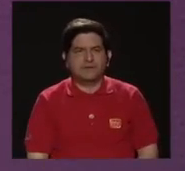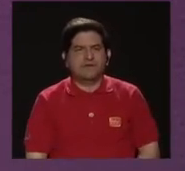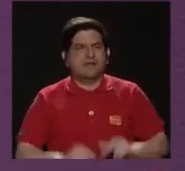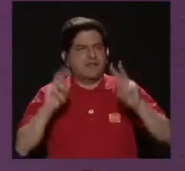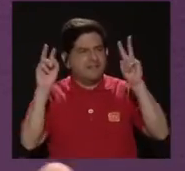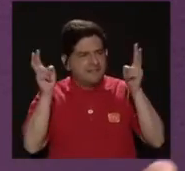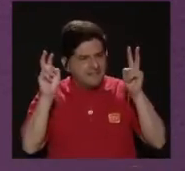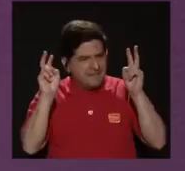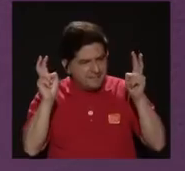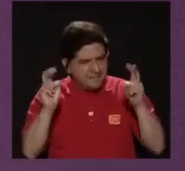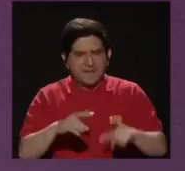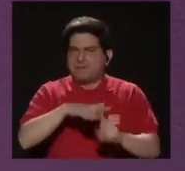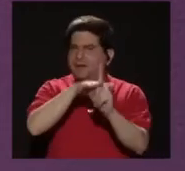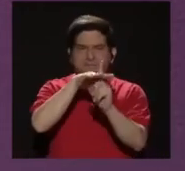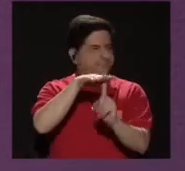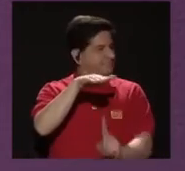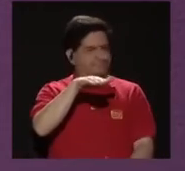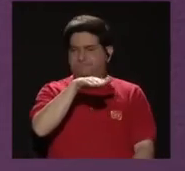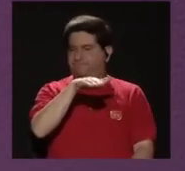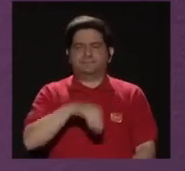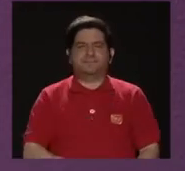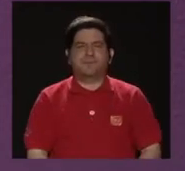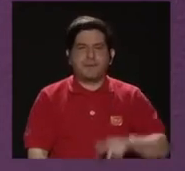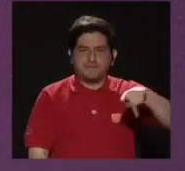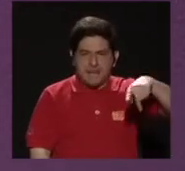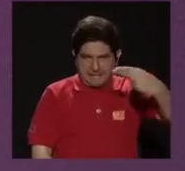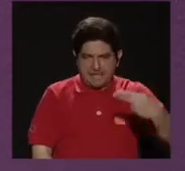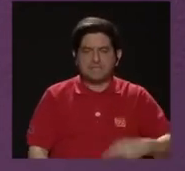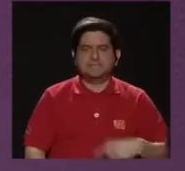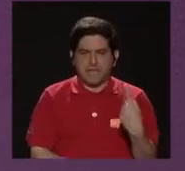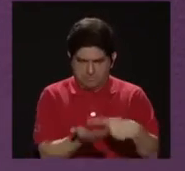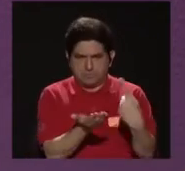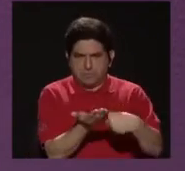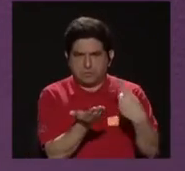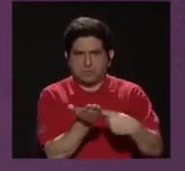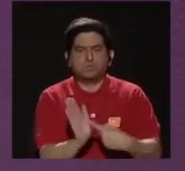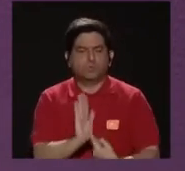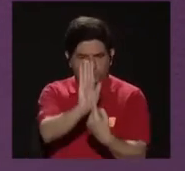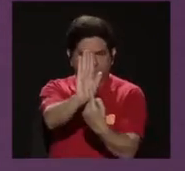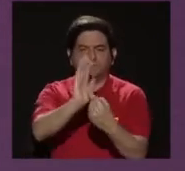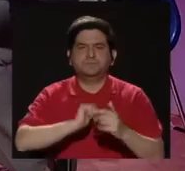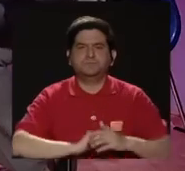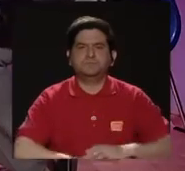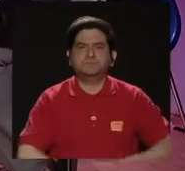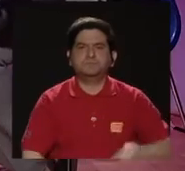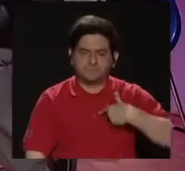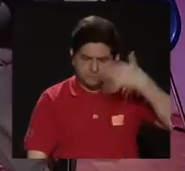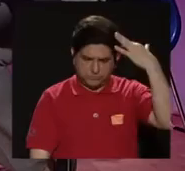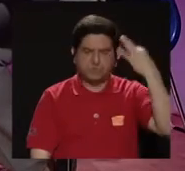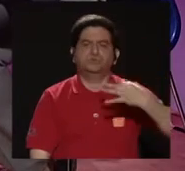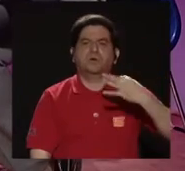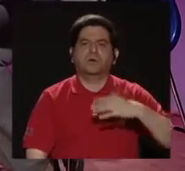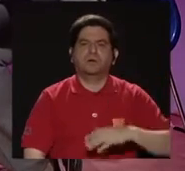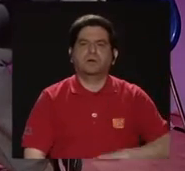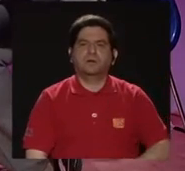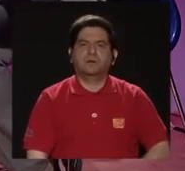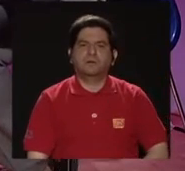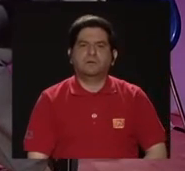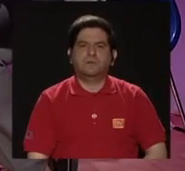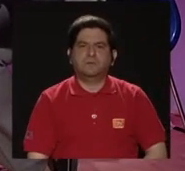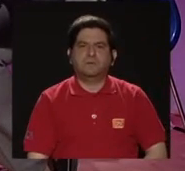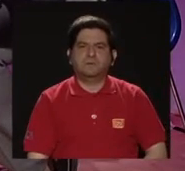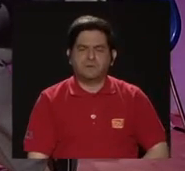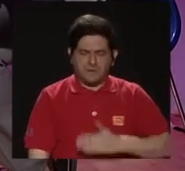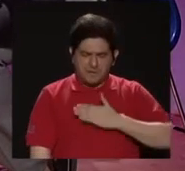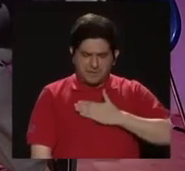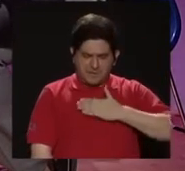tema invisible. Patricia lo pone sobre el tapete, y yo creo que